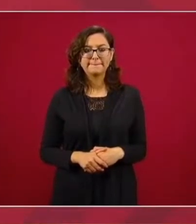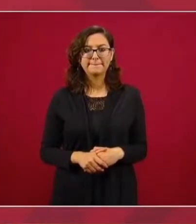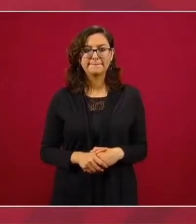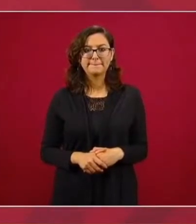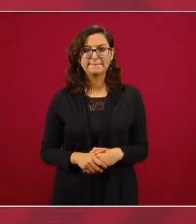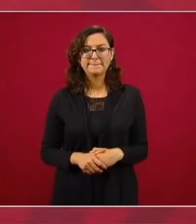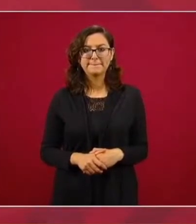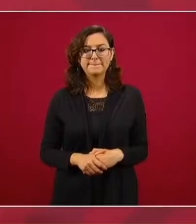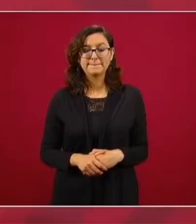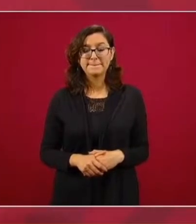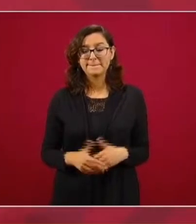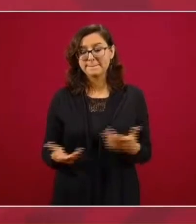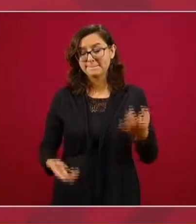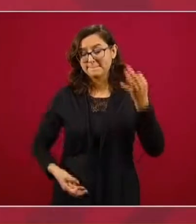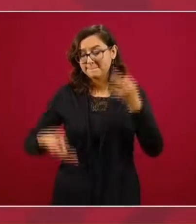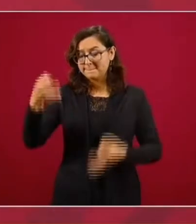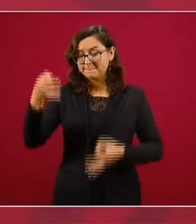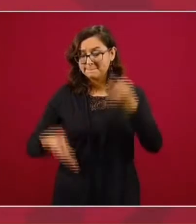hacer justicia,